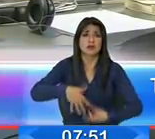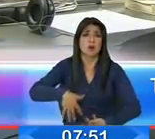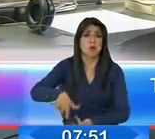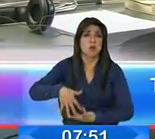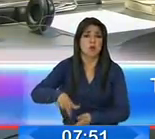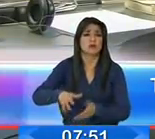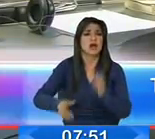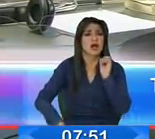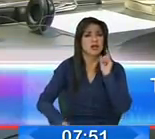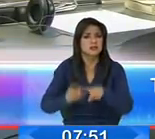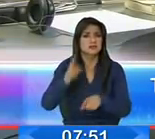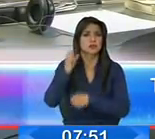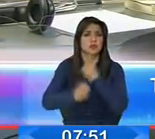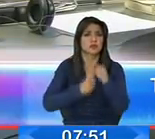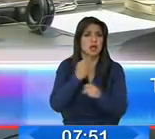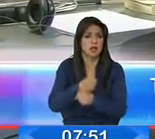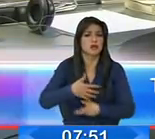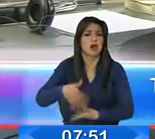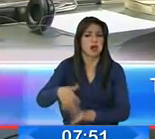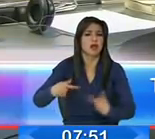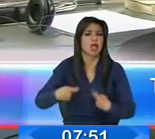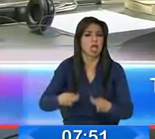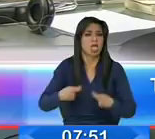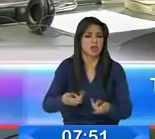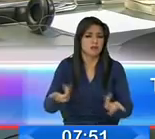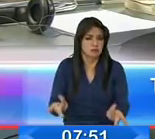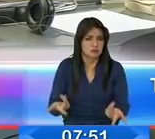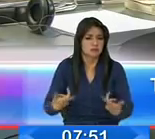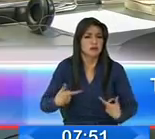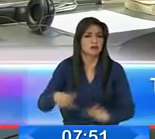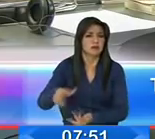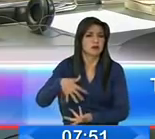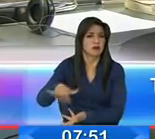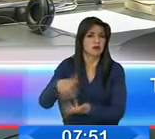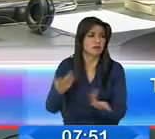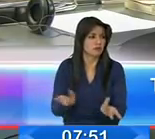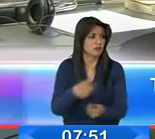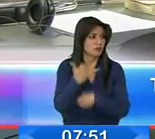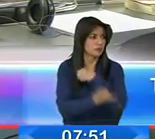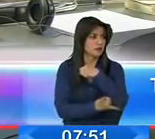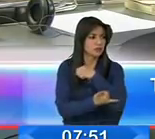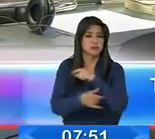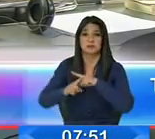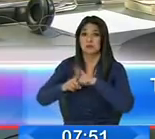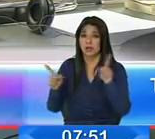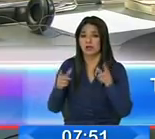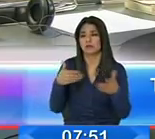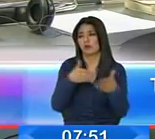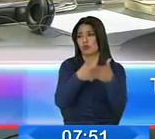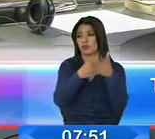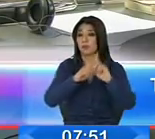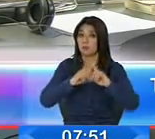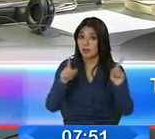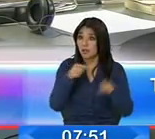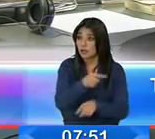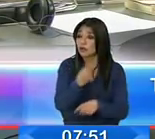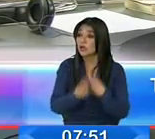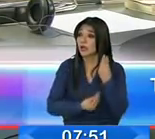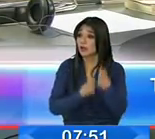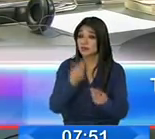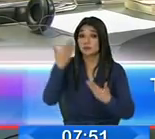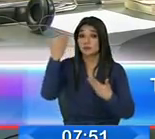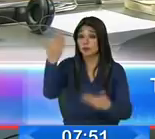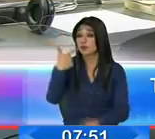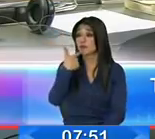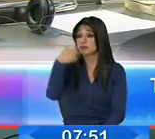50 años estamos financiando un contrabando. Estamos financiando contrabando, claro, a otros países. Conceptualmente se oponen, pero en la práctica política le